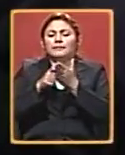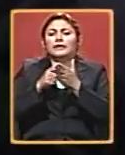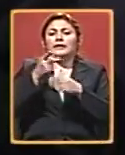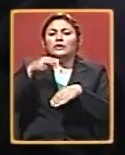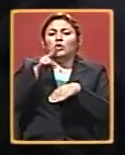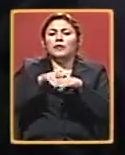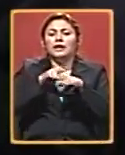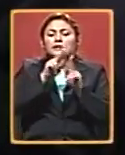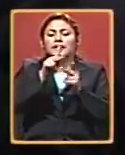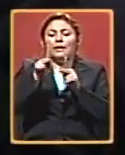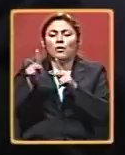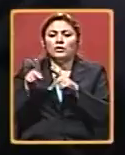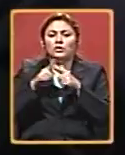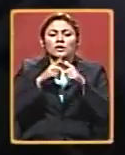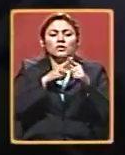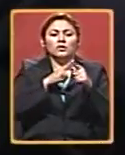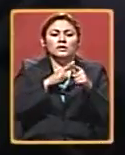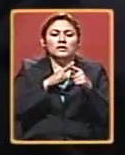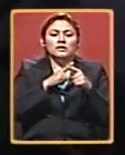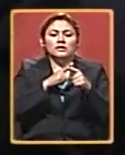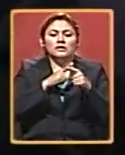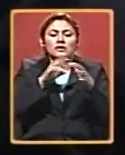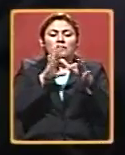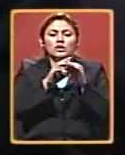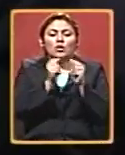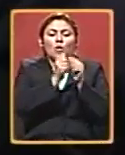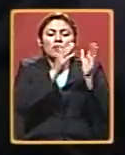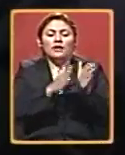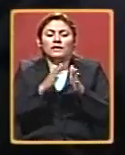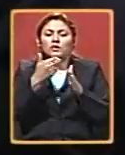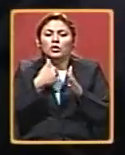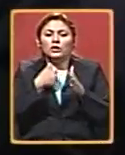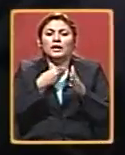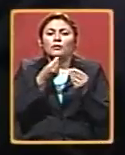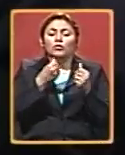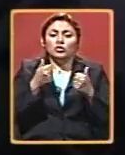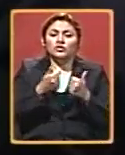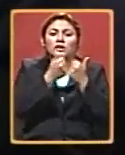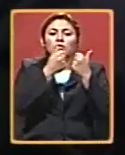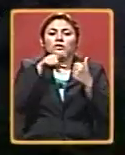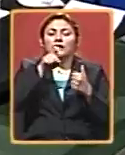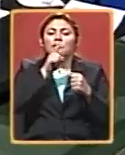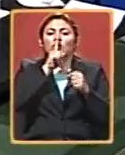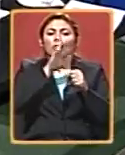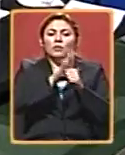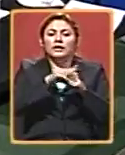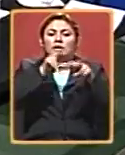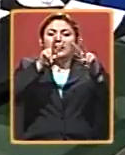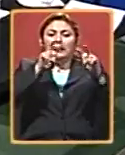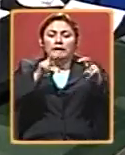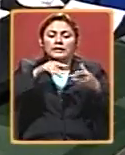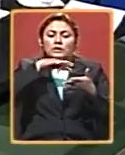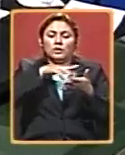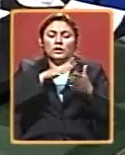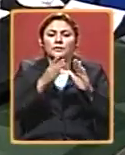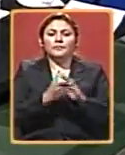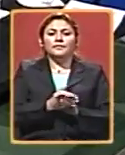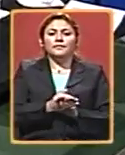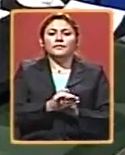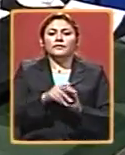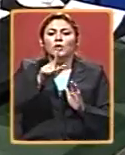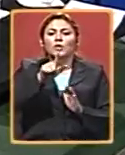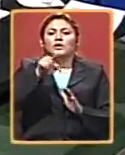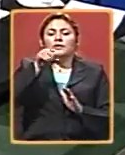población? Y entonces ahí yo creo que uno en términos de planificación tiene como bastantes retos que estudiar y analizar. Don Luis